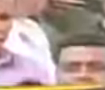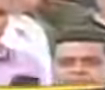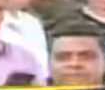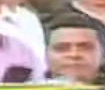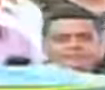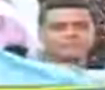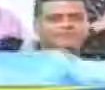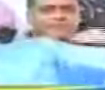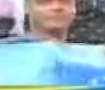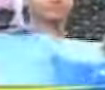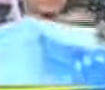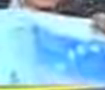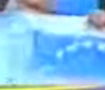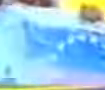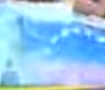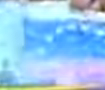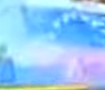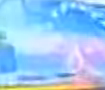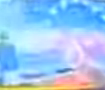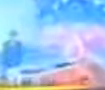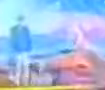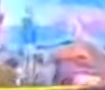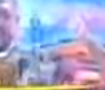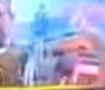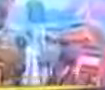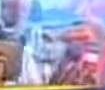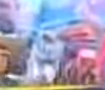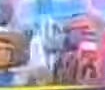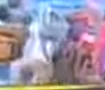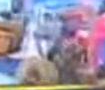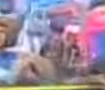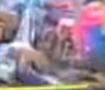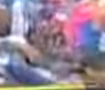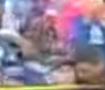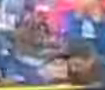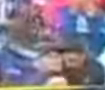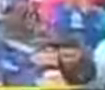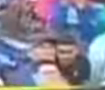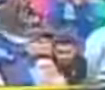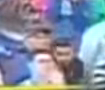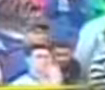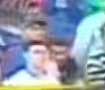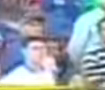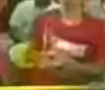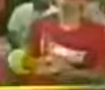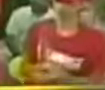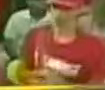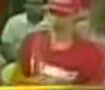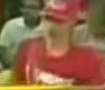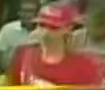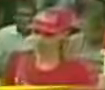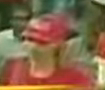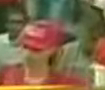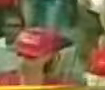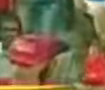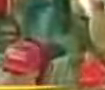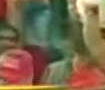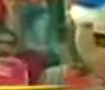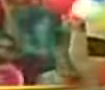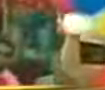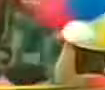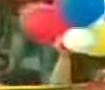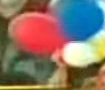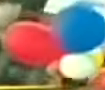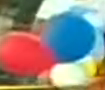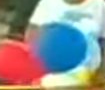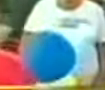la política social. Asimismo, este debate rumbo a las 7T, luego